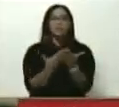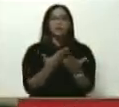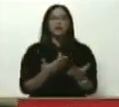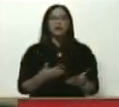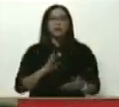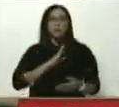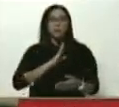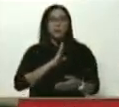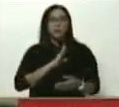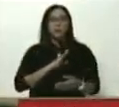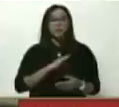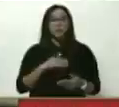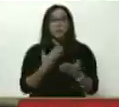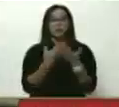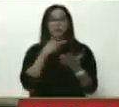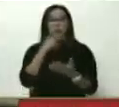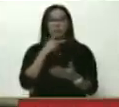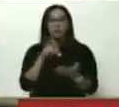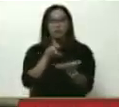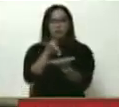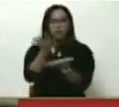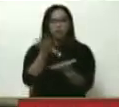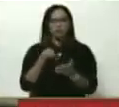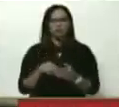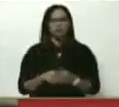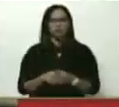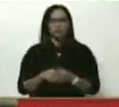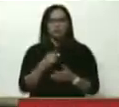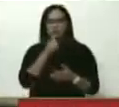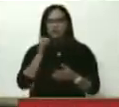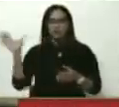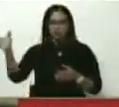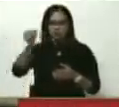fue su partido que lo llevó a la presidencia.